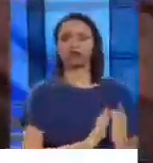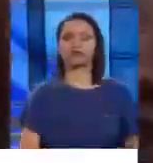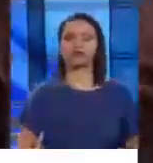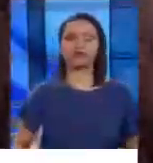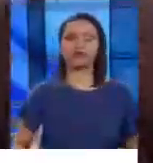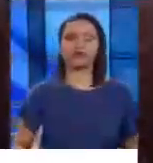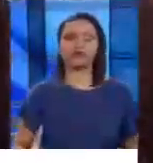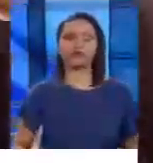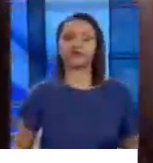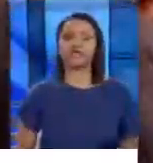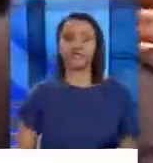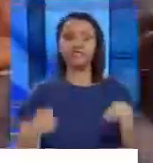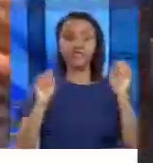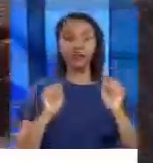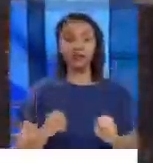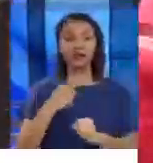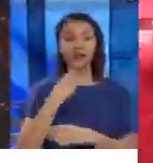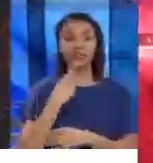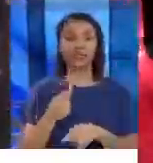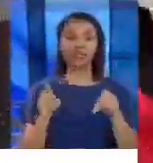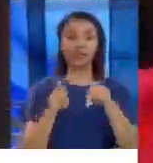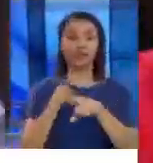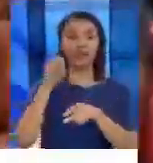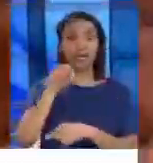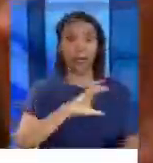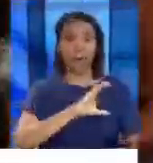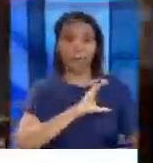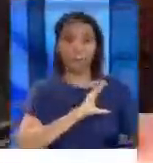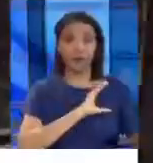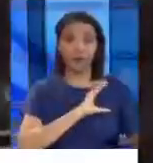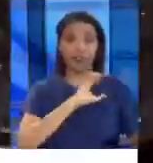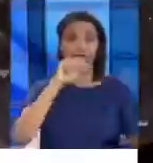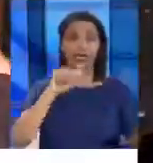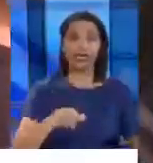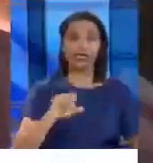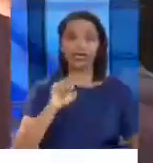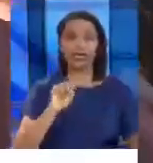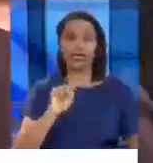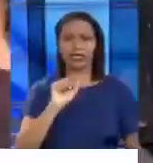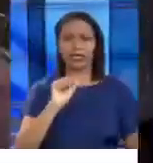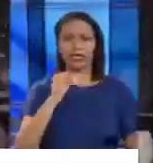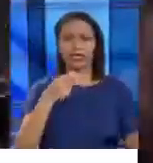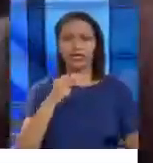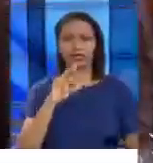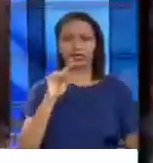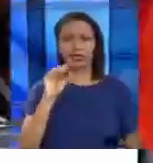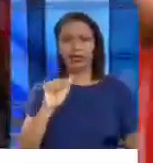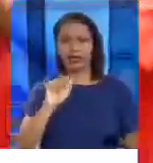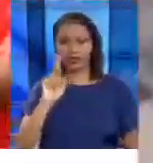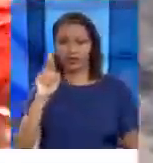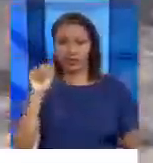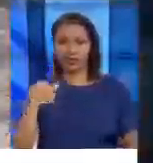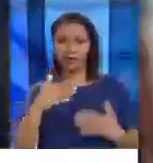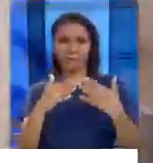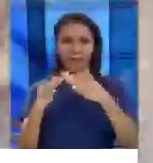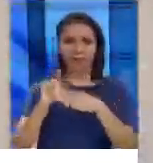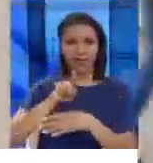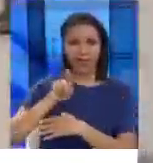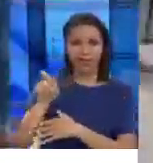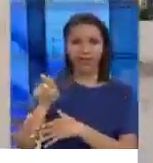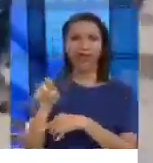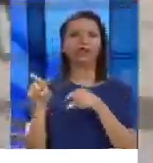destacar también que unidades de la policía se encuentran en el área de la barriada Sagrada Resurrección, donde más temprano algunos